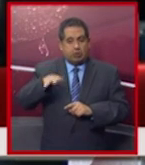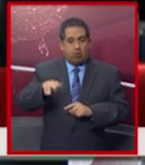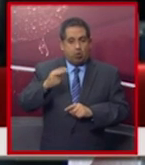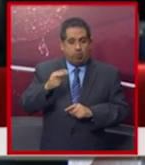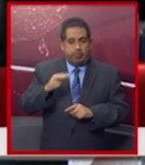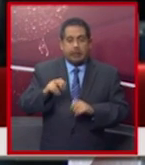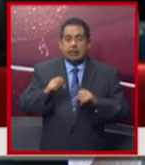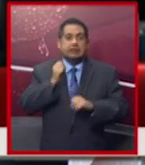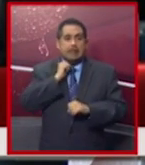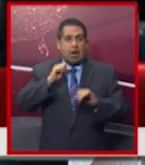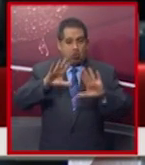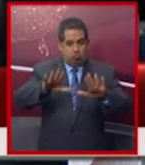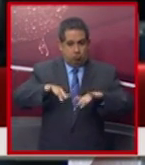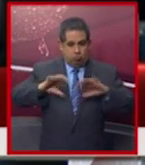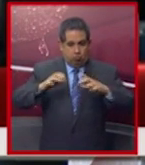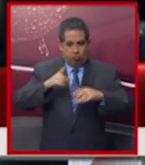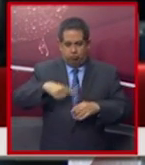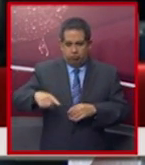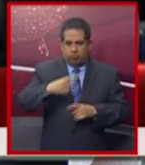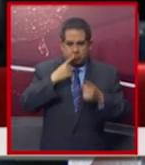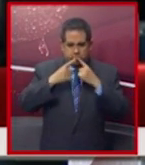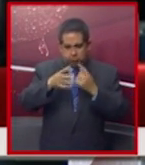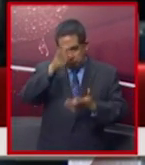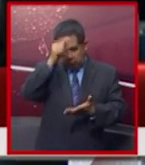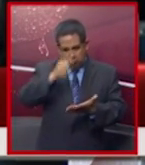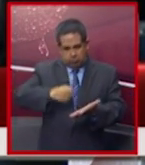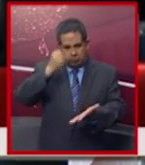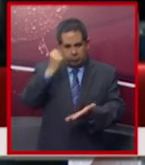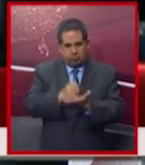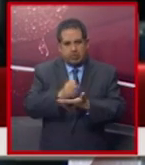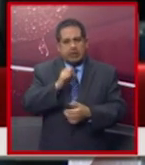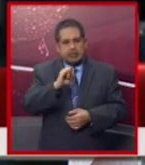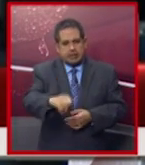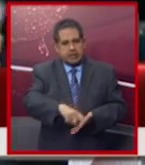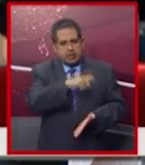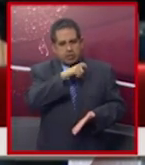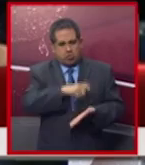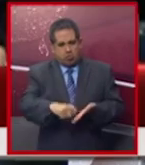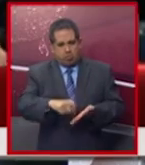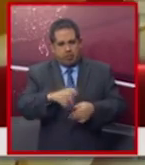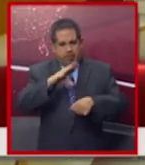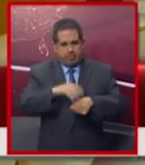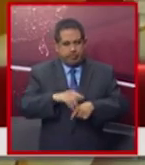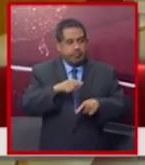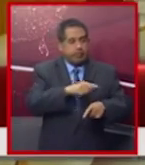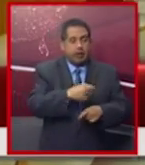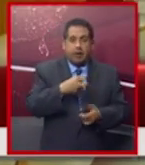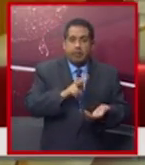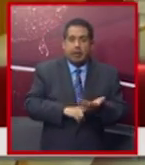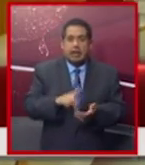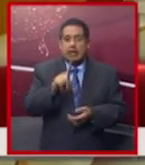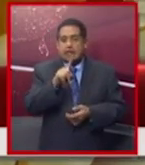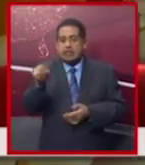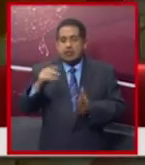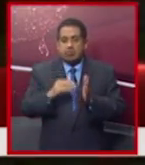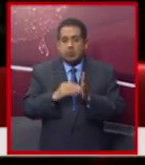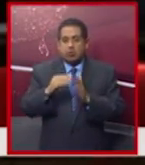del Senado avaló el acuerdo por el que la Cámara Alta adquiere el inmueble, valuado en 100 millones de